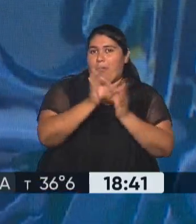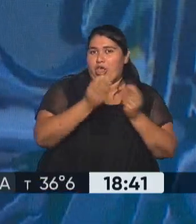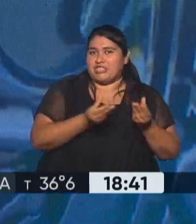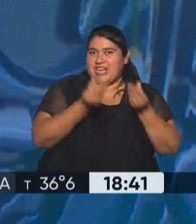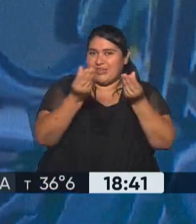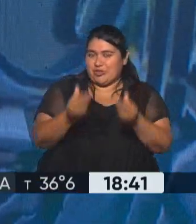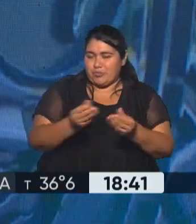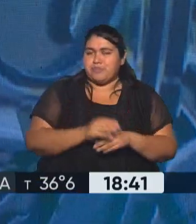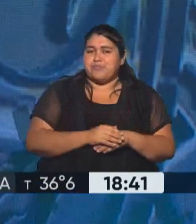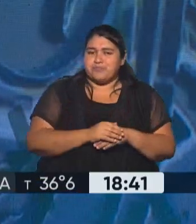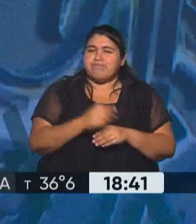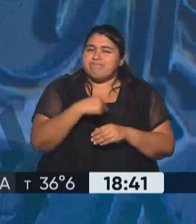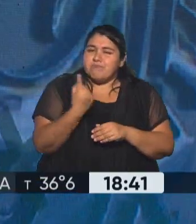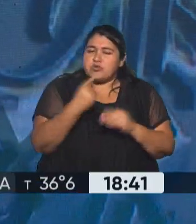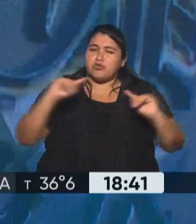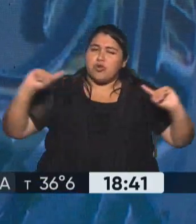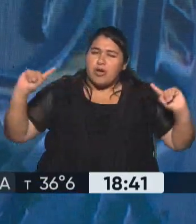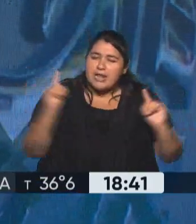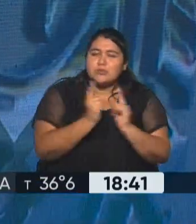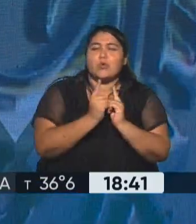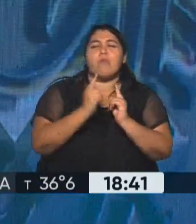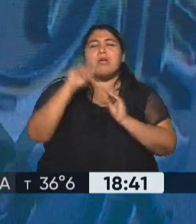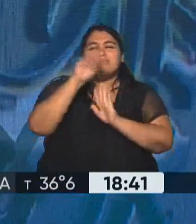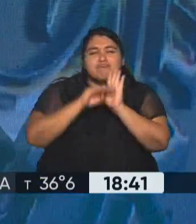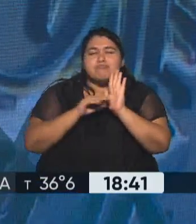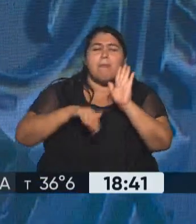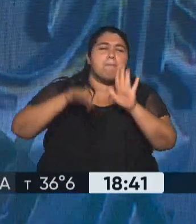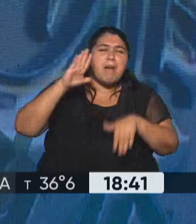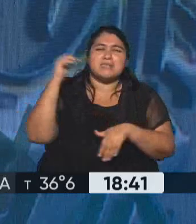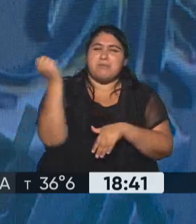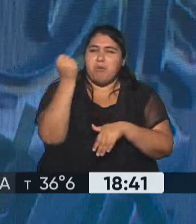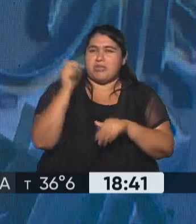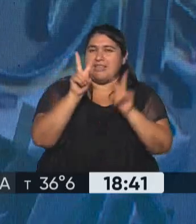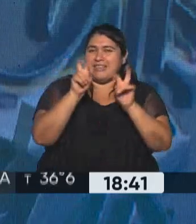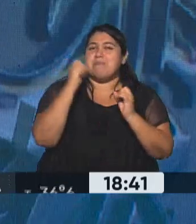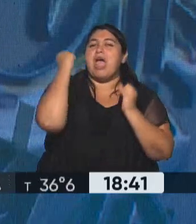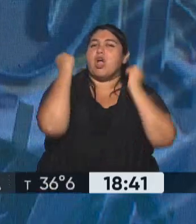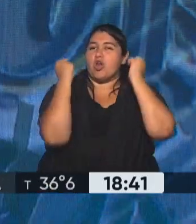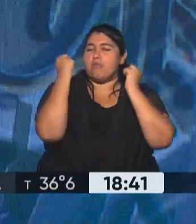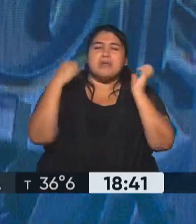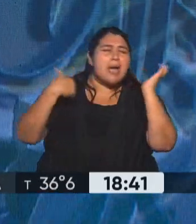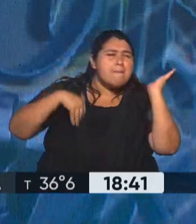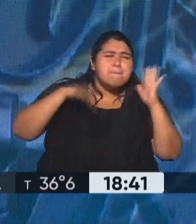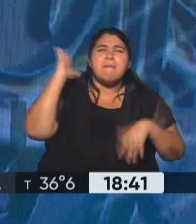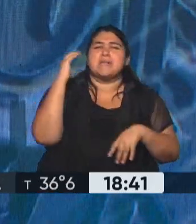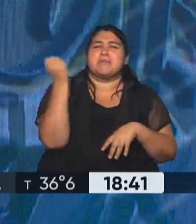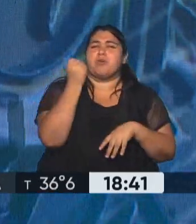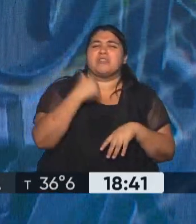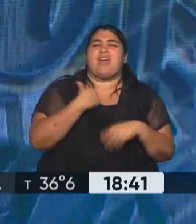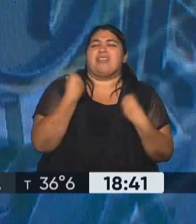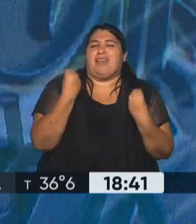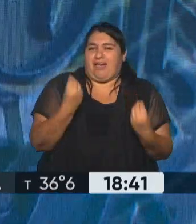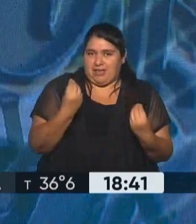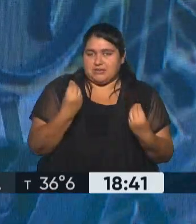un pequeño resumen, ¿sí?, de las claves más importantes en términos económicos o qué es lo que más nos va a importar saber, qué es lo que más nos